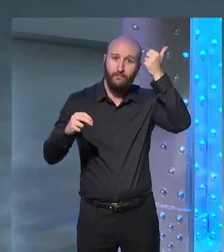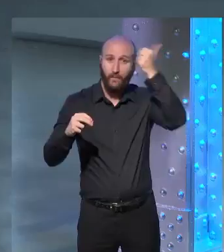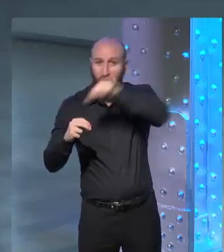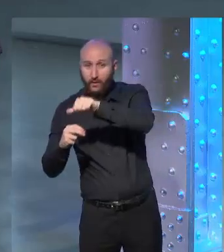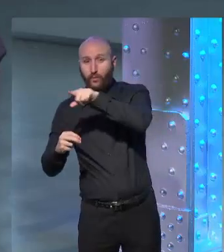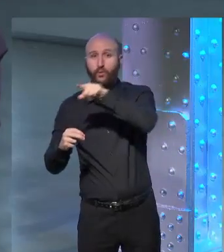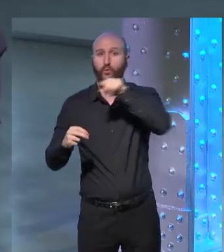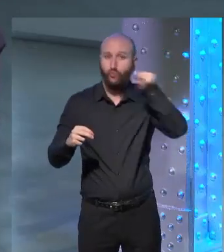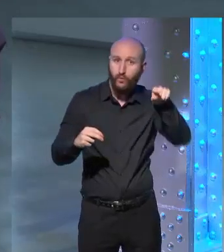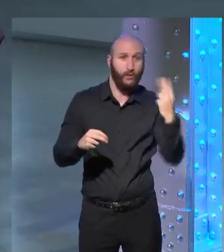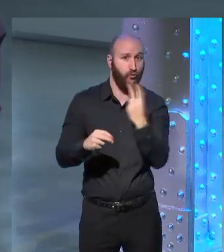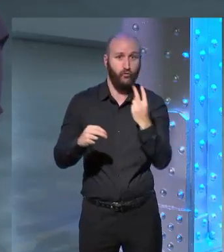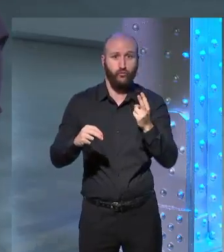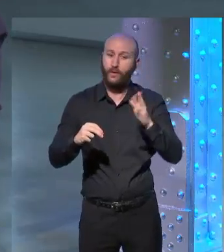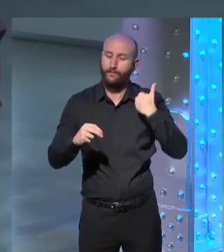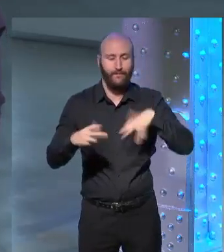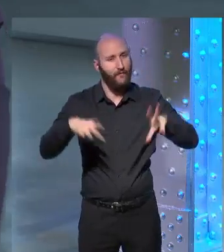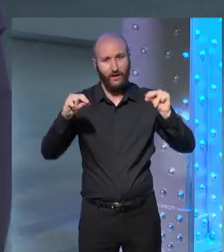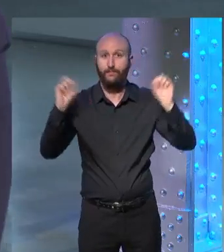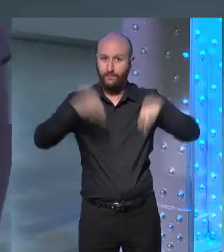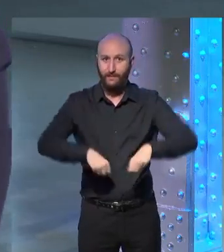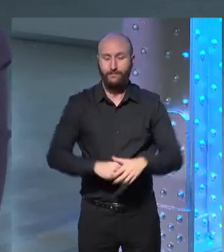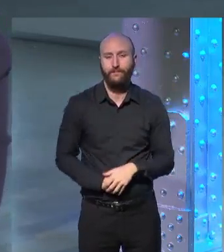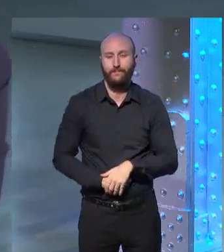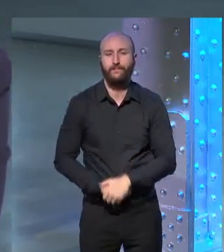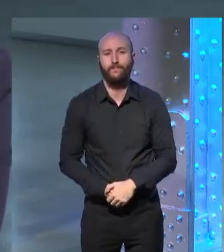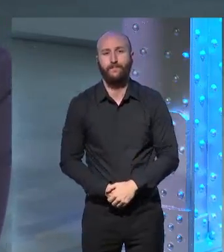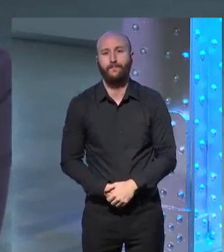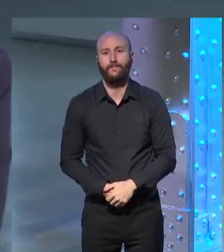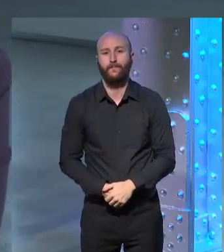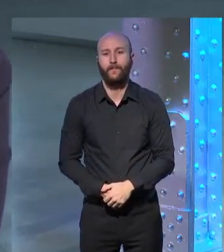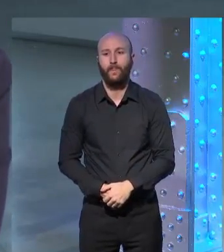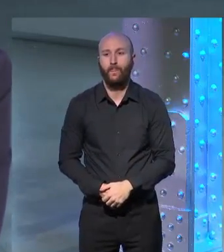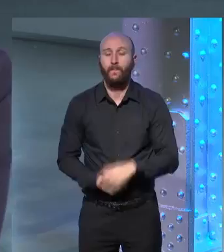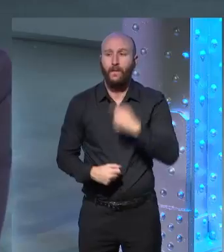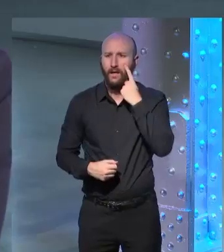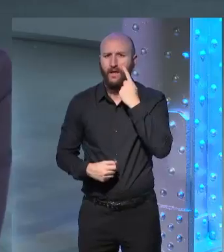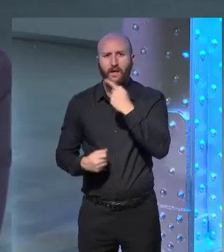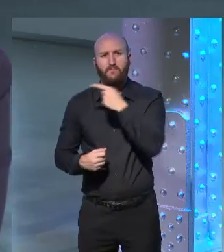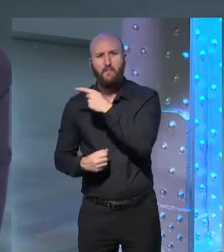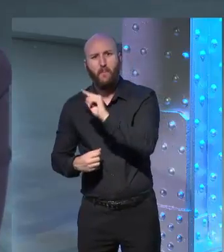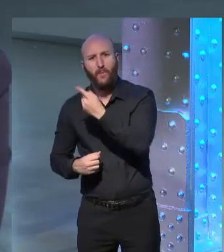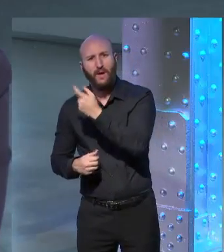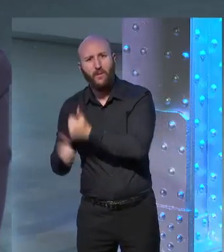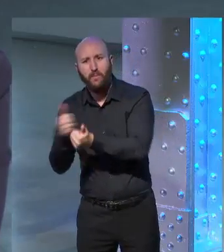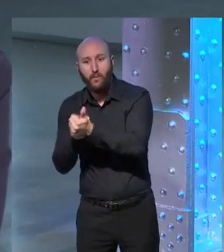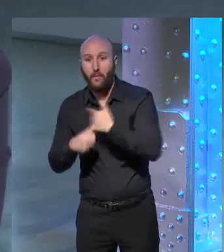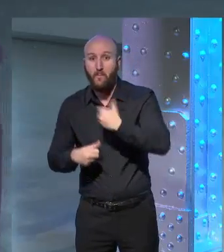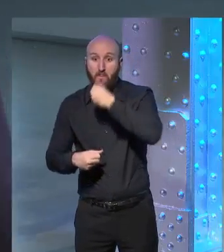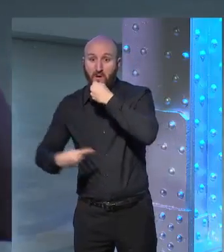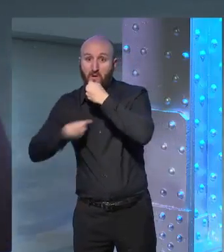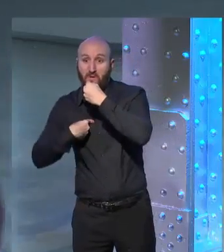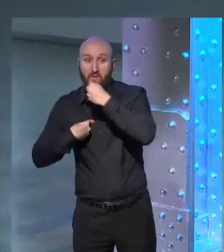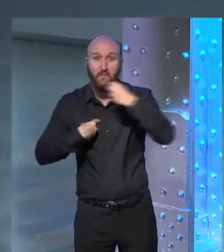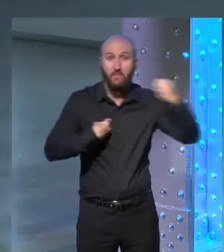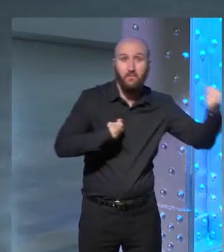otra, y cerramos la intervención. No sé, María va primero, es que tengo yo el micro, me la han pasado y no sé si